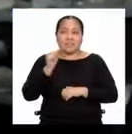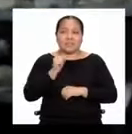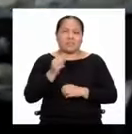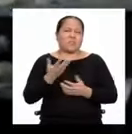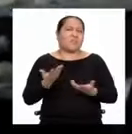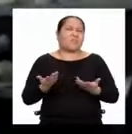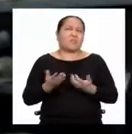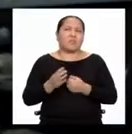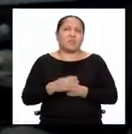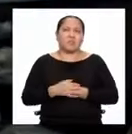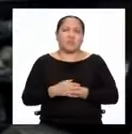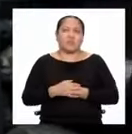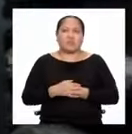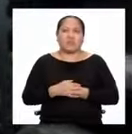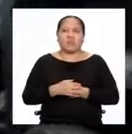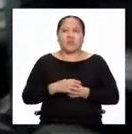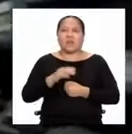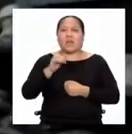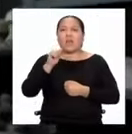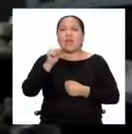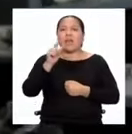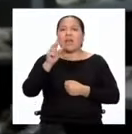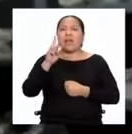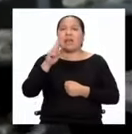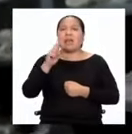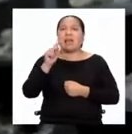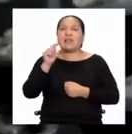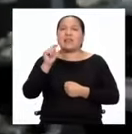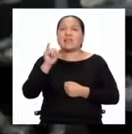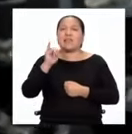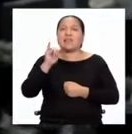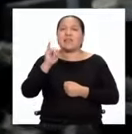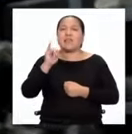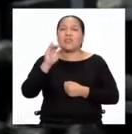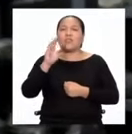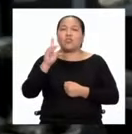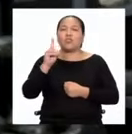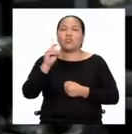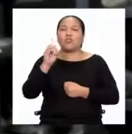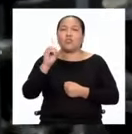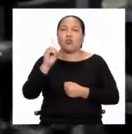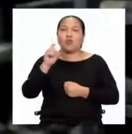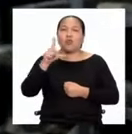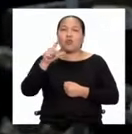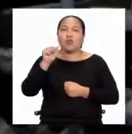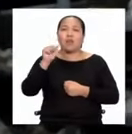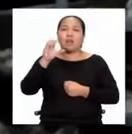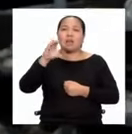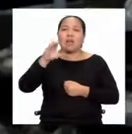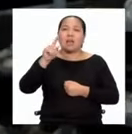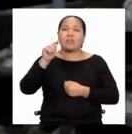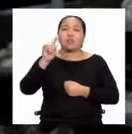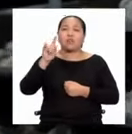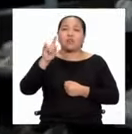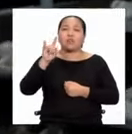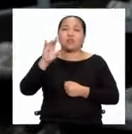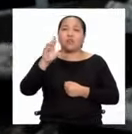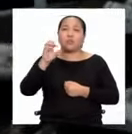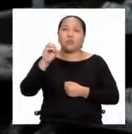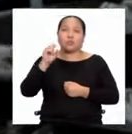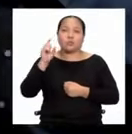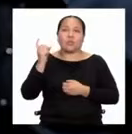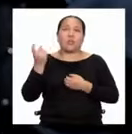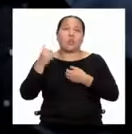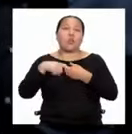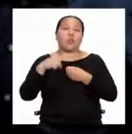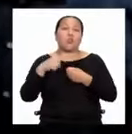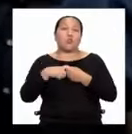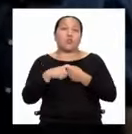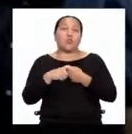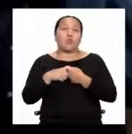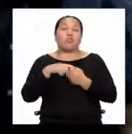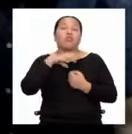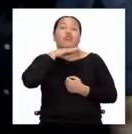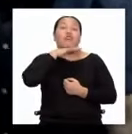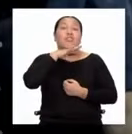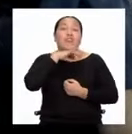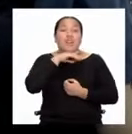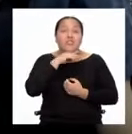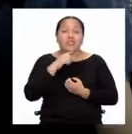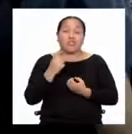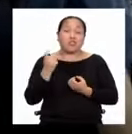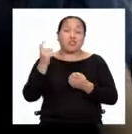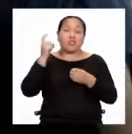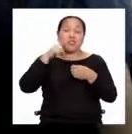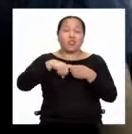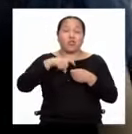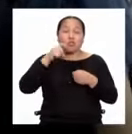eran? Artiodáctilos. Y eso- Los artiodáctilos incluyen los cerdos, los hipopótamos, por ejemplo. Y lo podemos ver, por ejemplo, en este